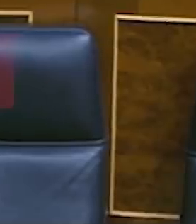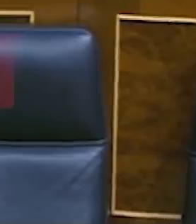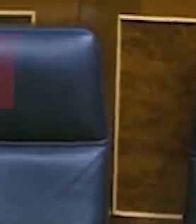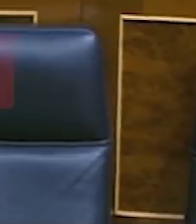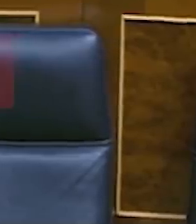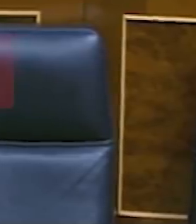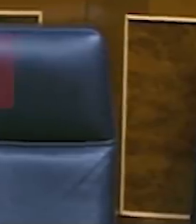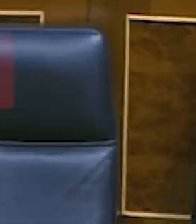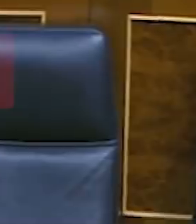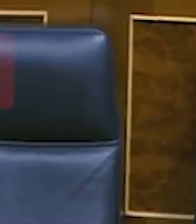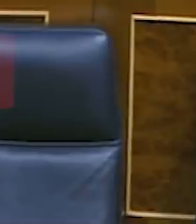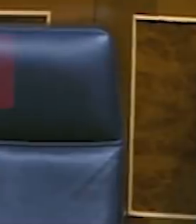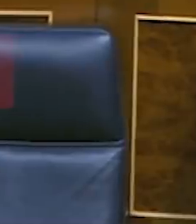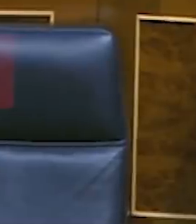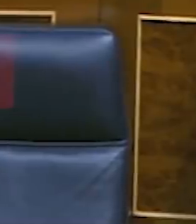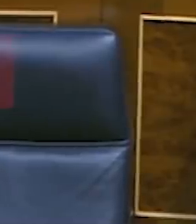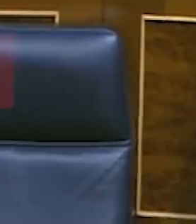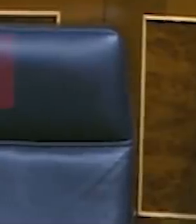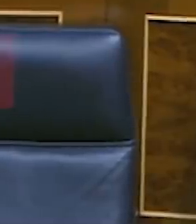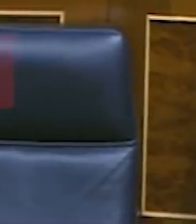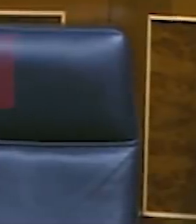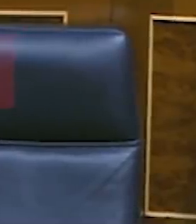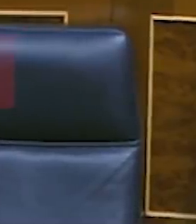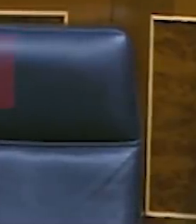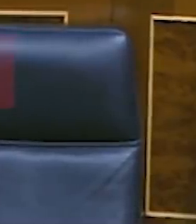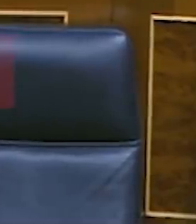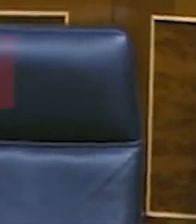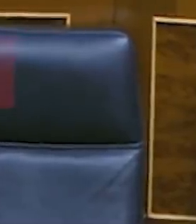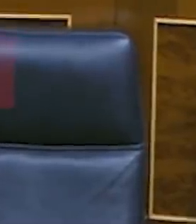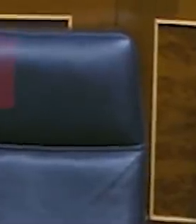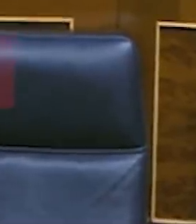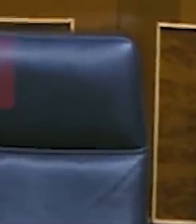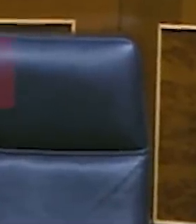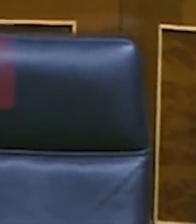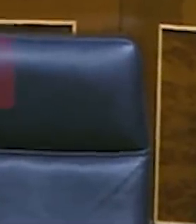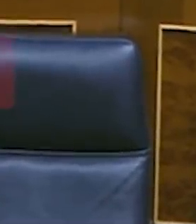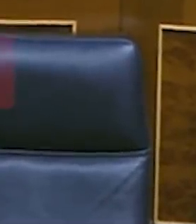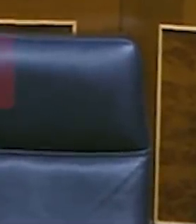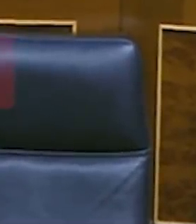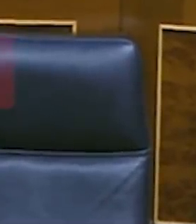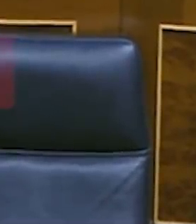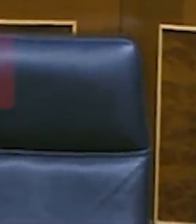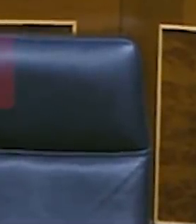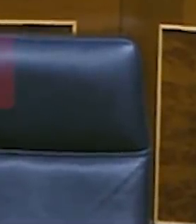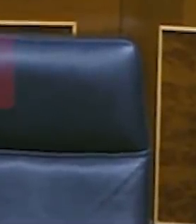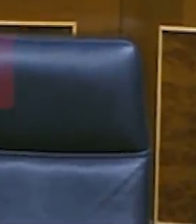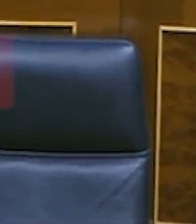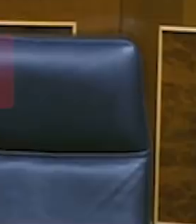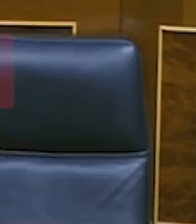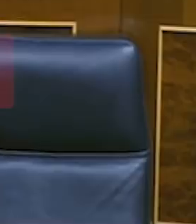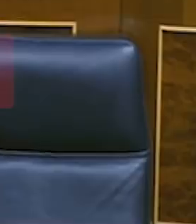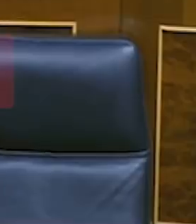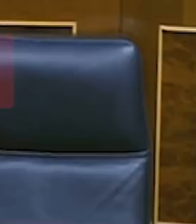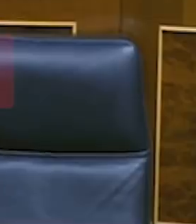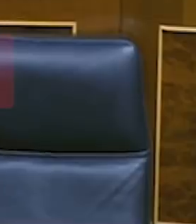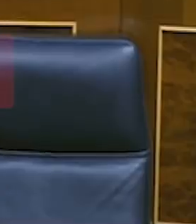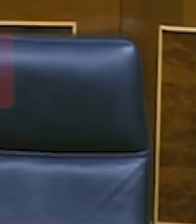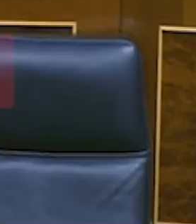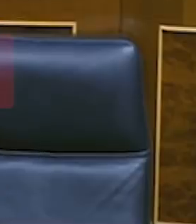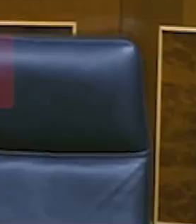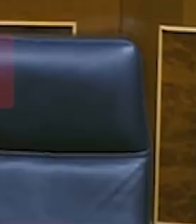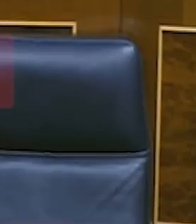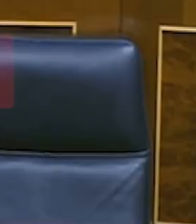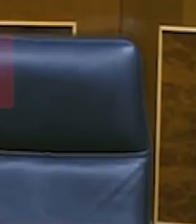forma compungida? Oiga, pida disculpas a los padres, que es a quienes les han metido en tan